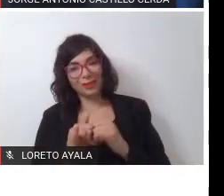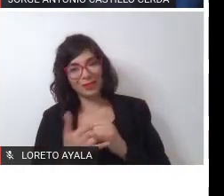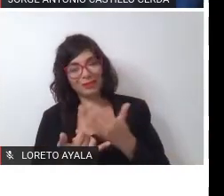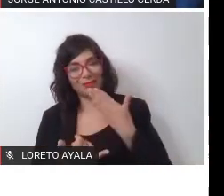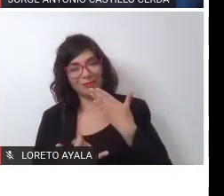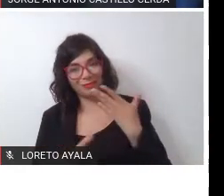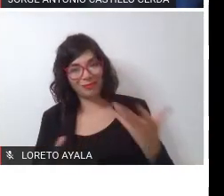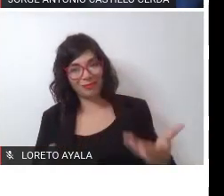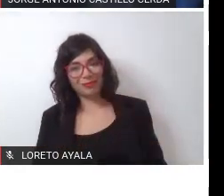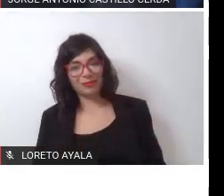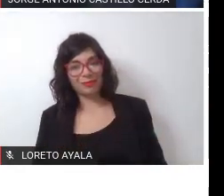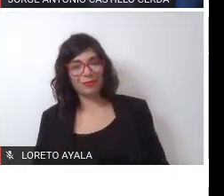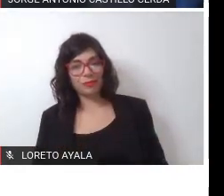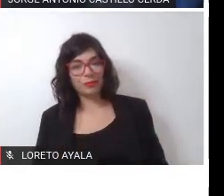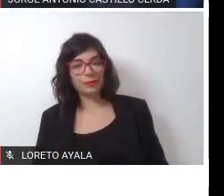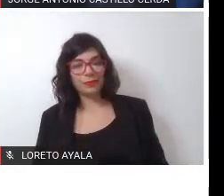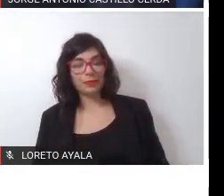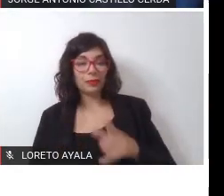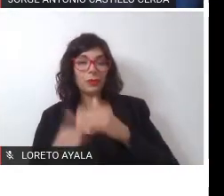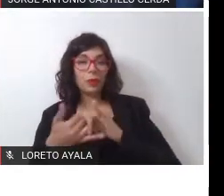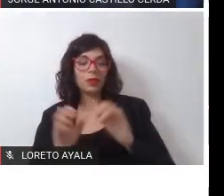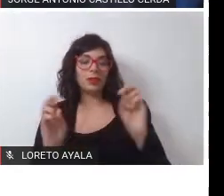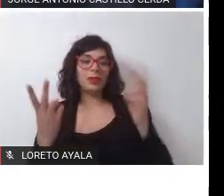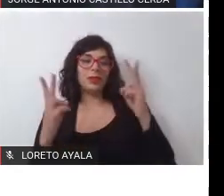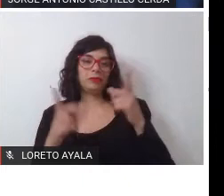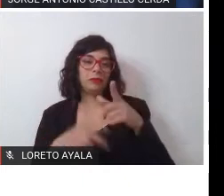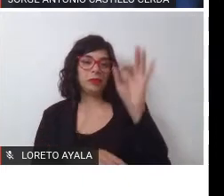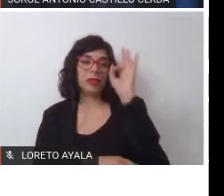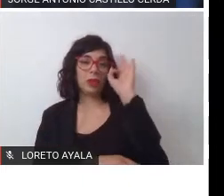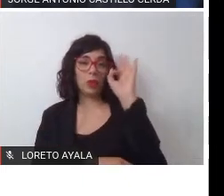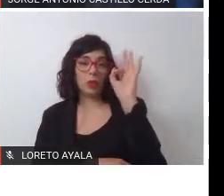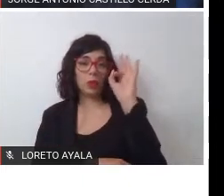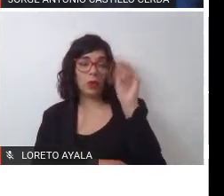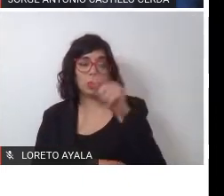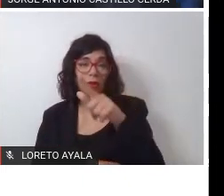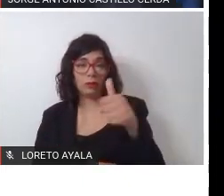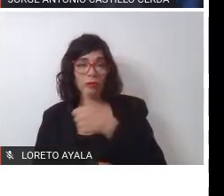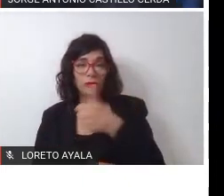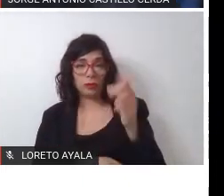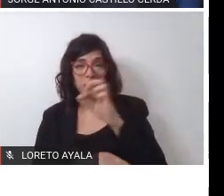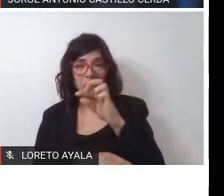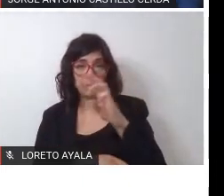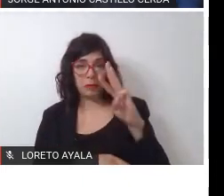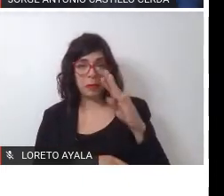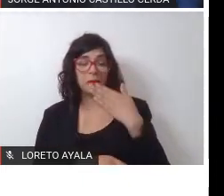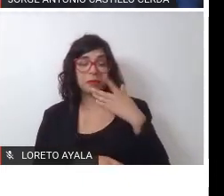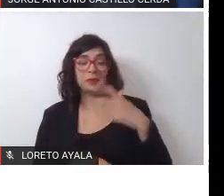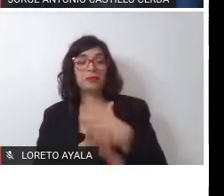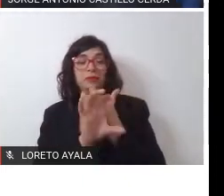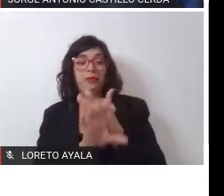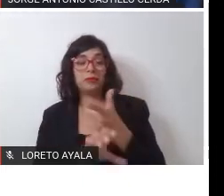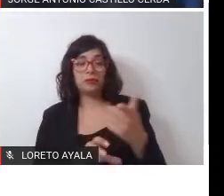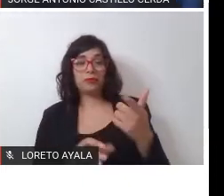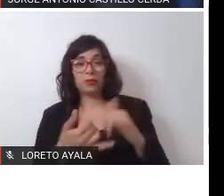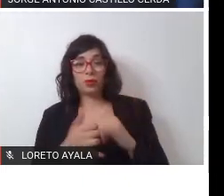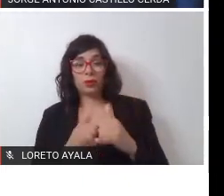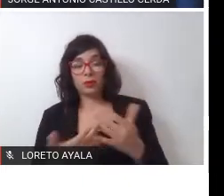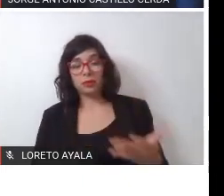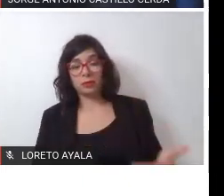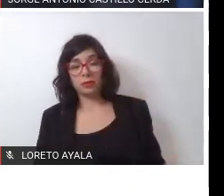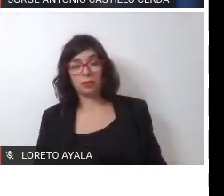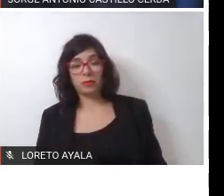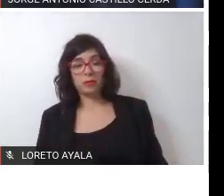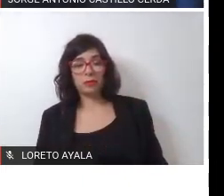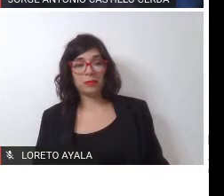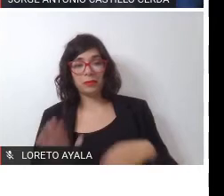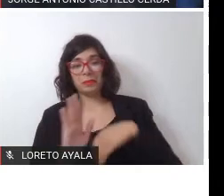que ha sido el salvador. Se hacen reuniones de apoderados por WhatsApp en el mundo rural, igual en el mundo urbano, pero más en